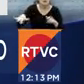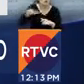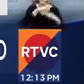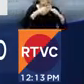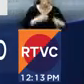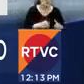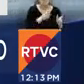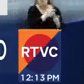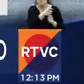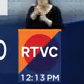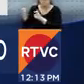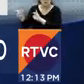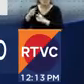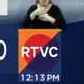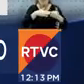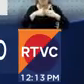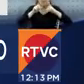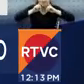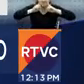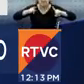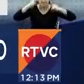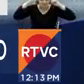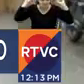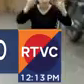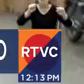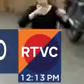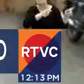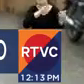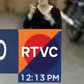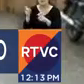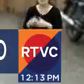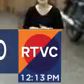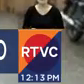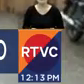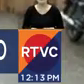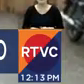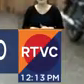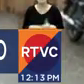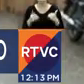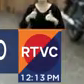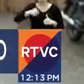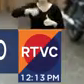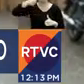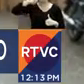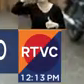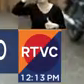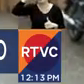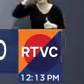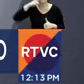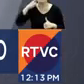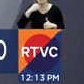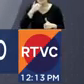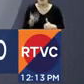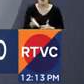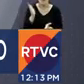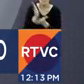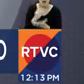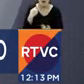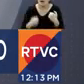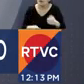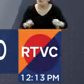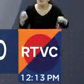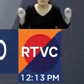sin importar los daños que pudieran causarle a esta. El coronel agregó que no se presentaron uniformados o civiles heridos durante